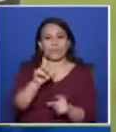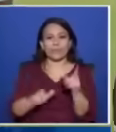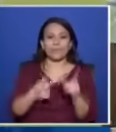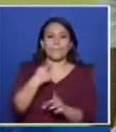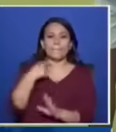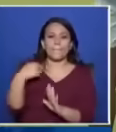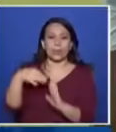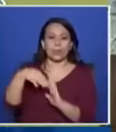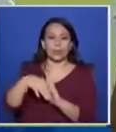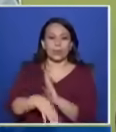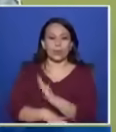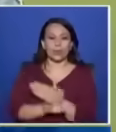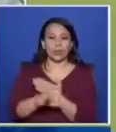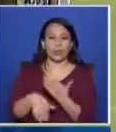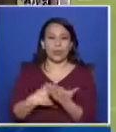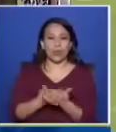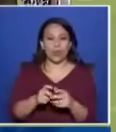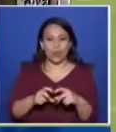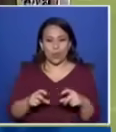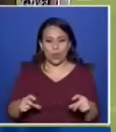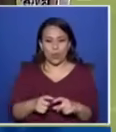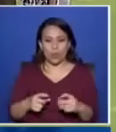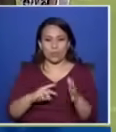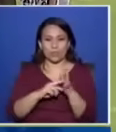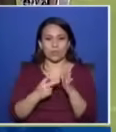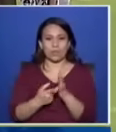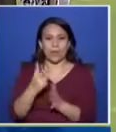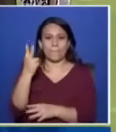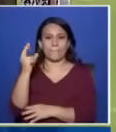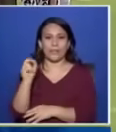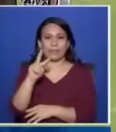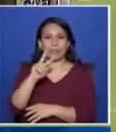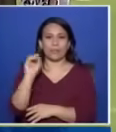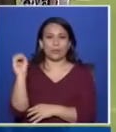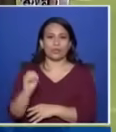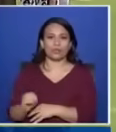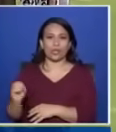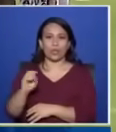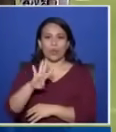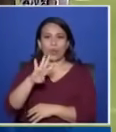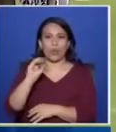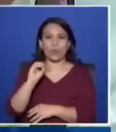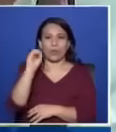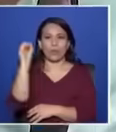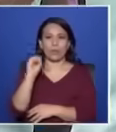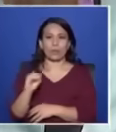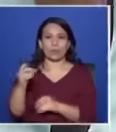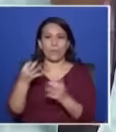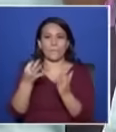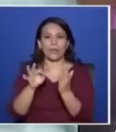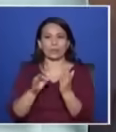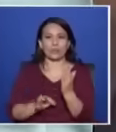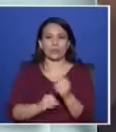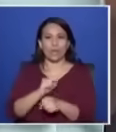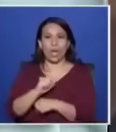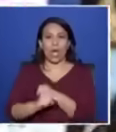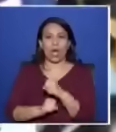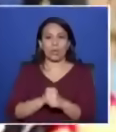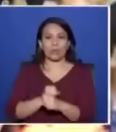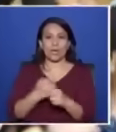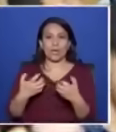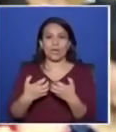un perjuicio tomando en cuenta que la taquilla representa entre el 20% y el 40% del presupuesto anual de los